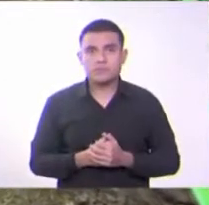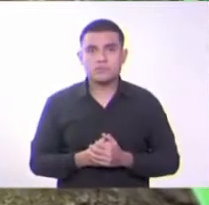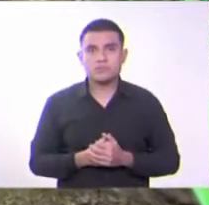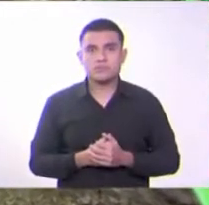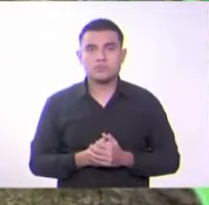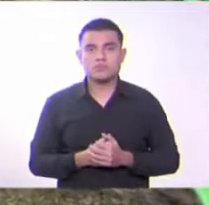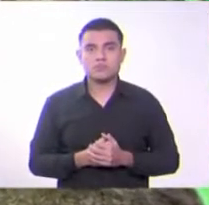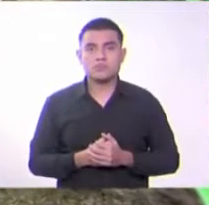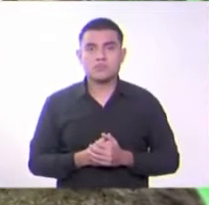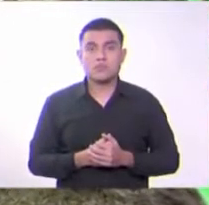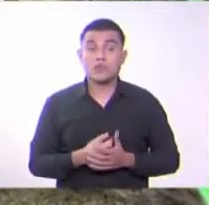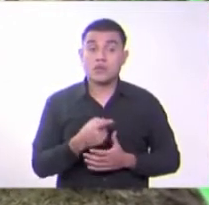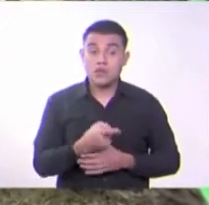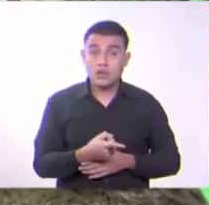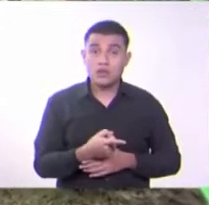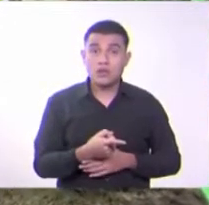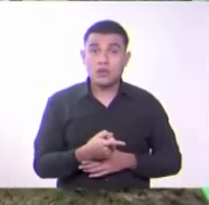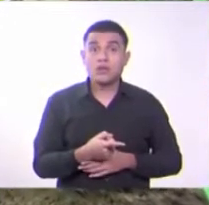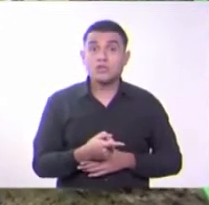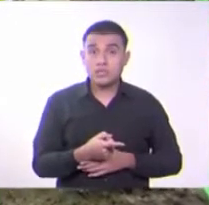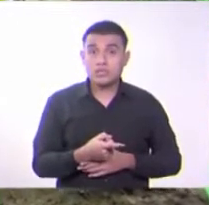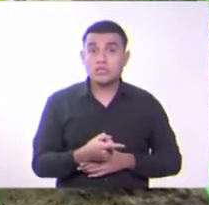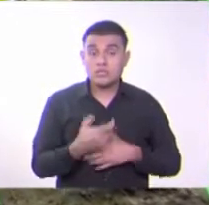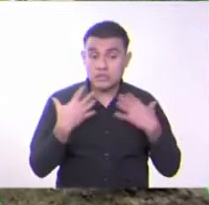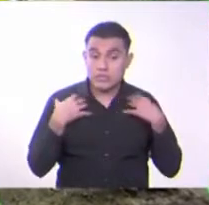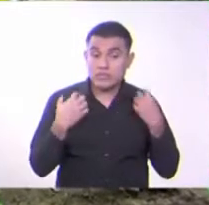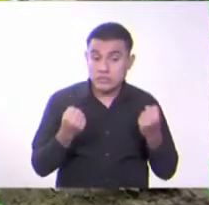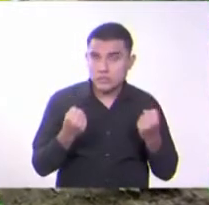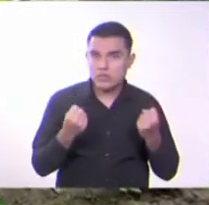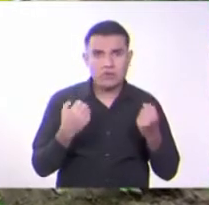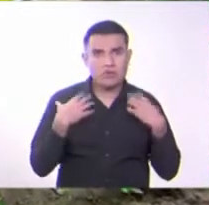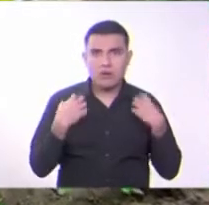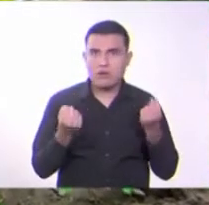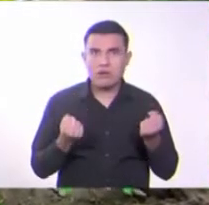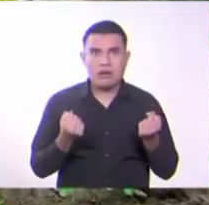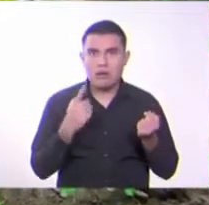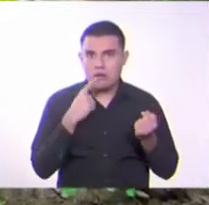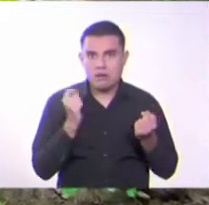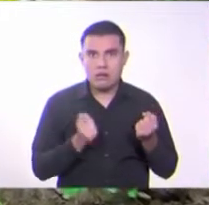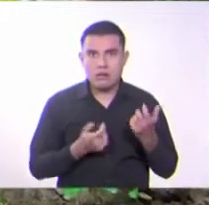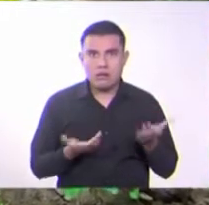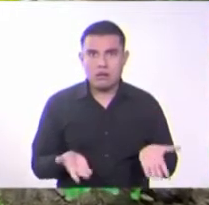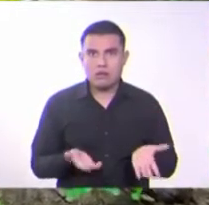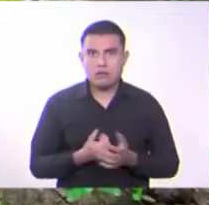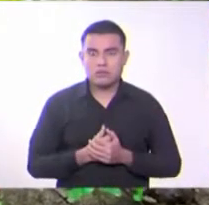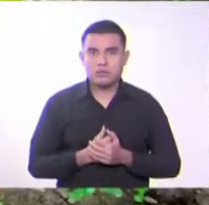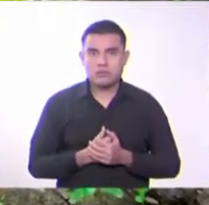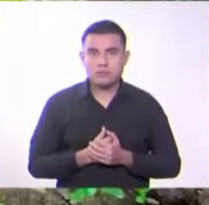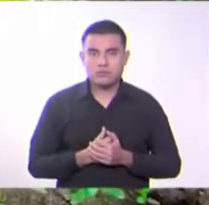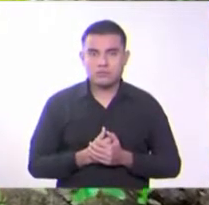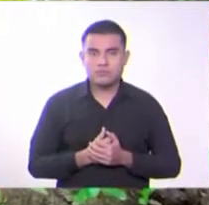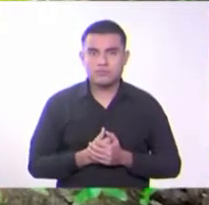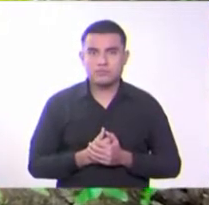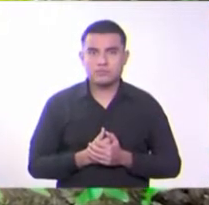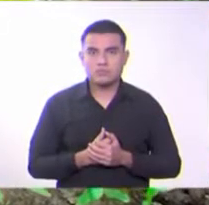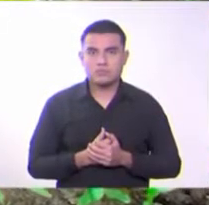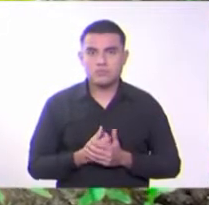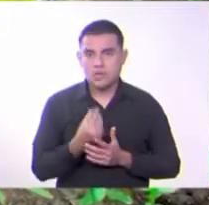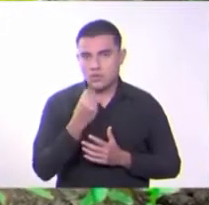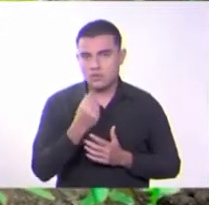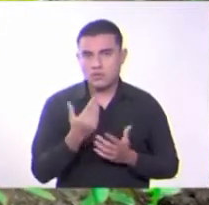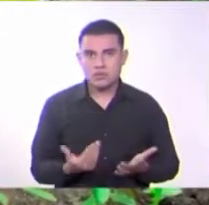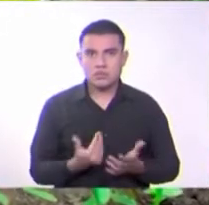que refleja si se encuentran en buenas condiciones o si son apropiados para el consumo humano